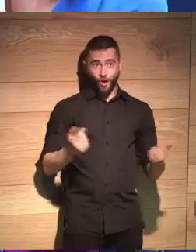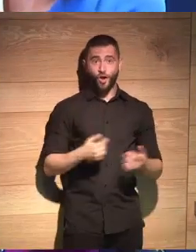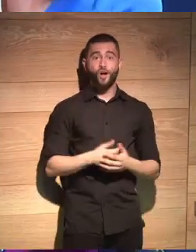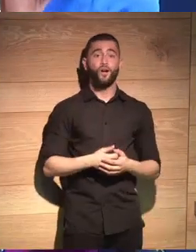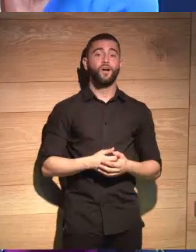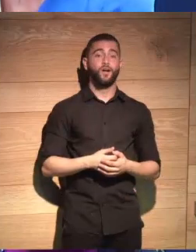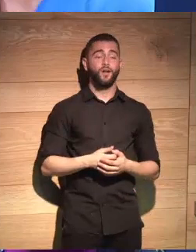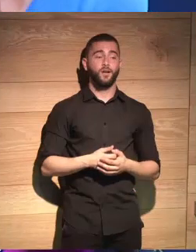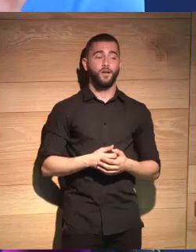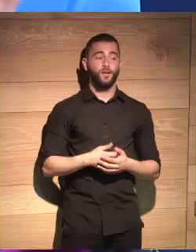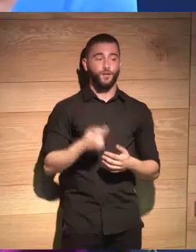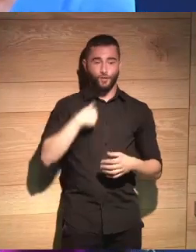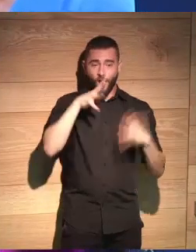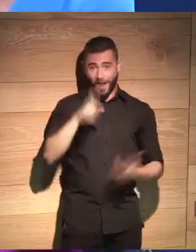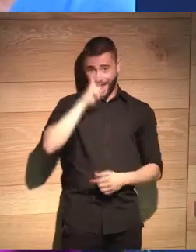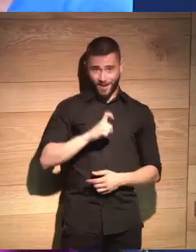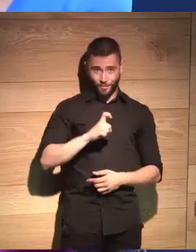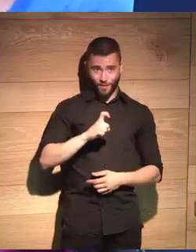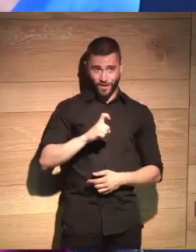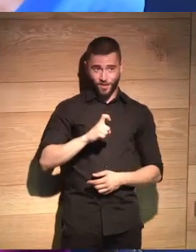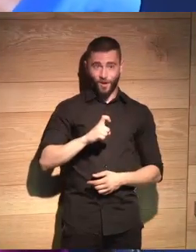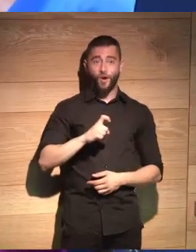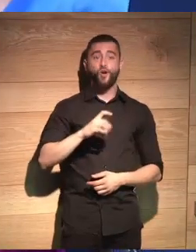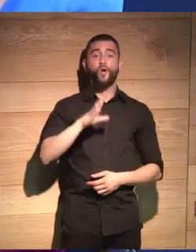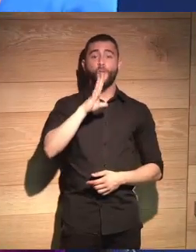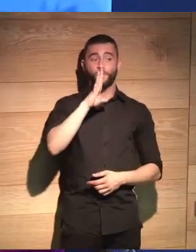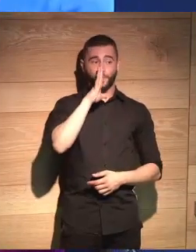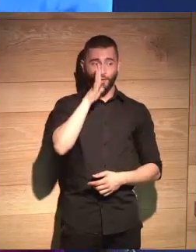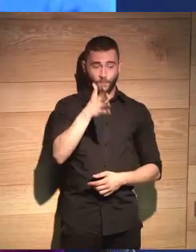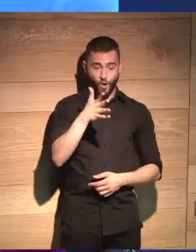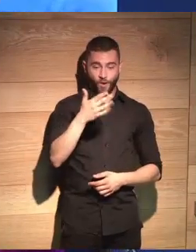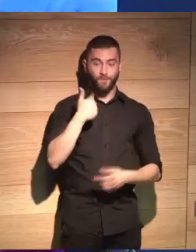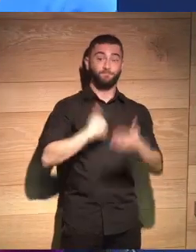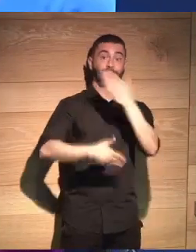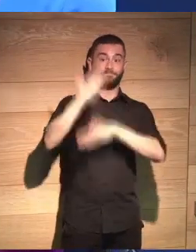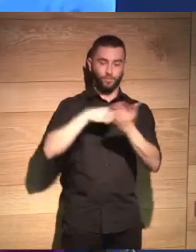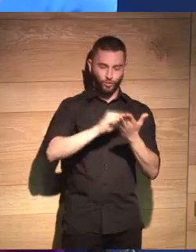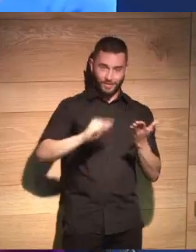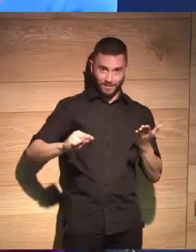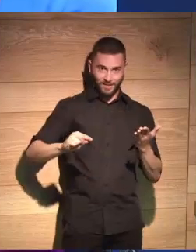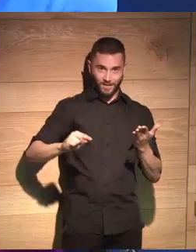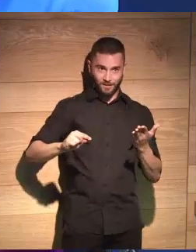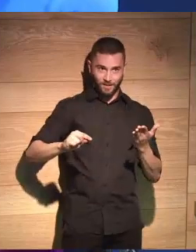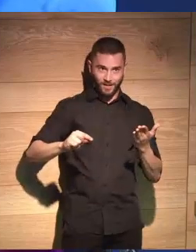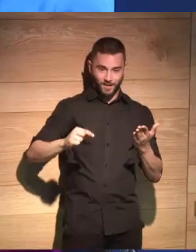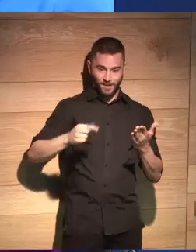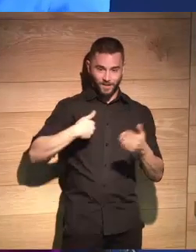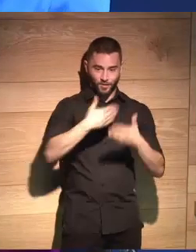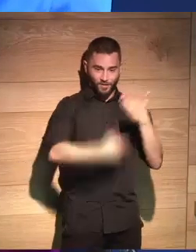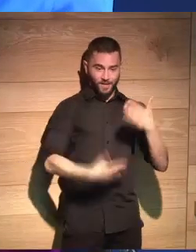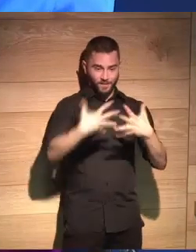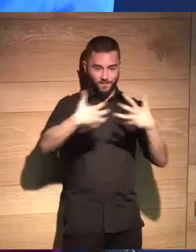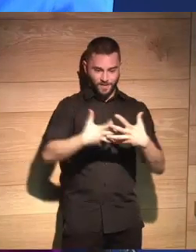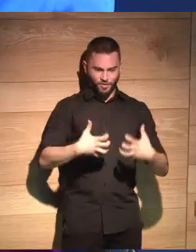que me ha quedado, que la recuerdo ahora porque gracias a que lo escribí y me parecía el artículo más raro que había hecho hasta